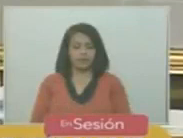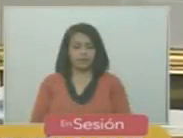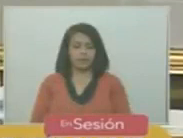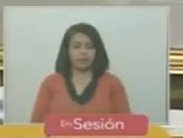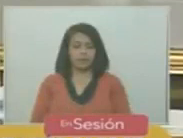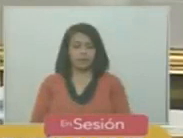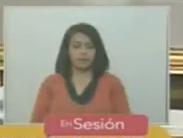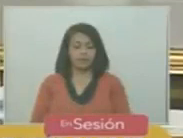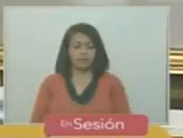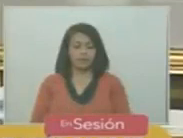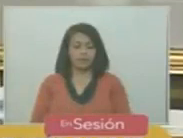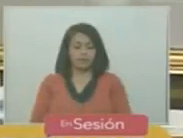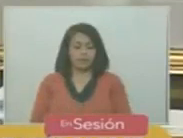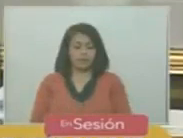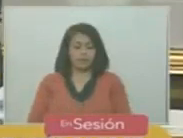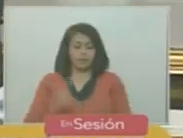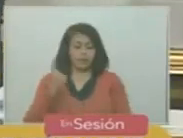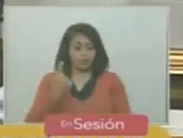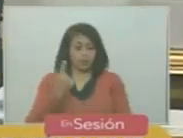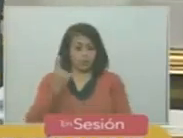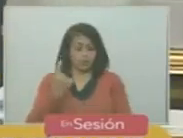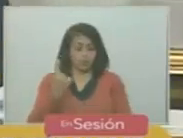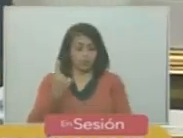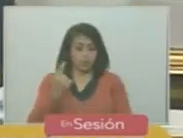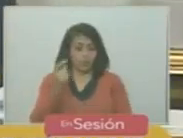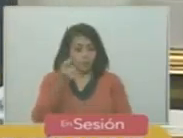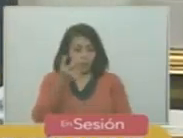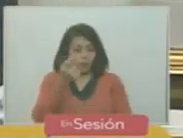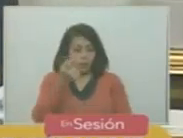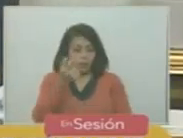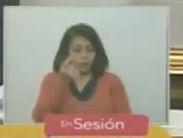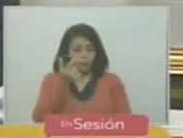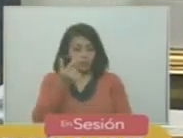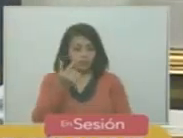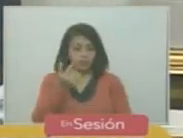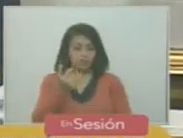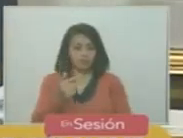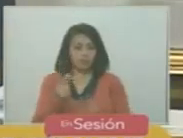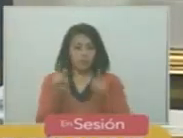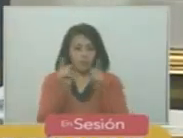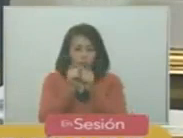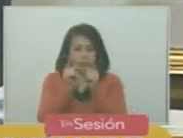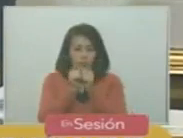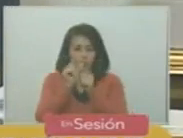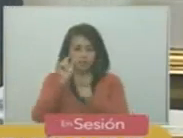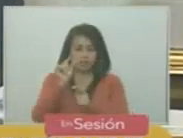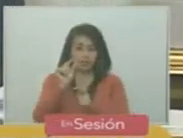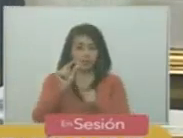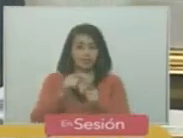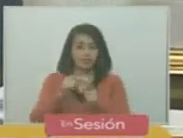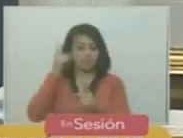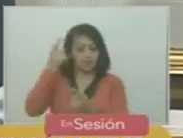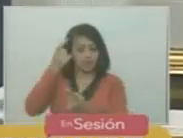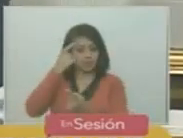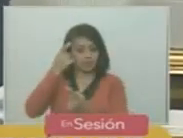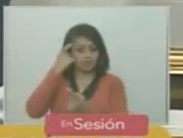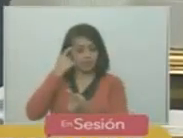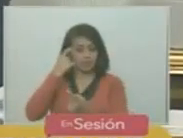que si solamente una porción minúscula de sus